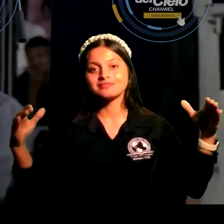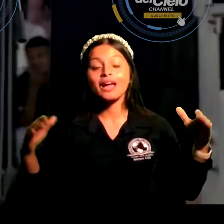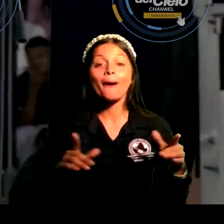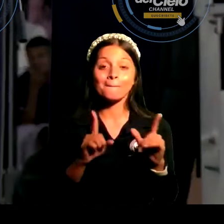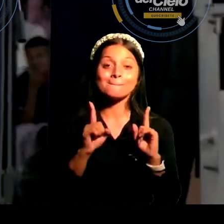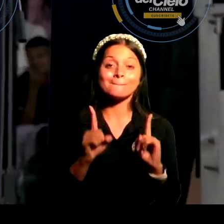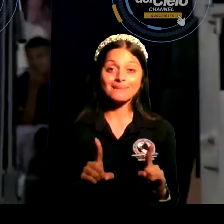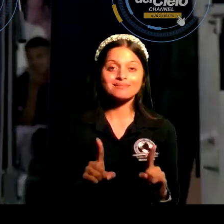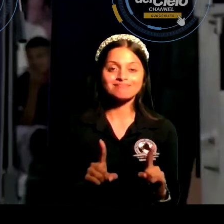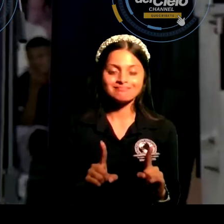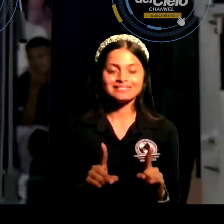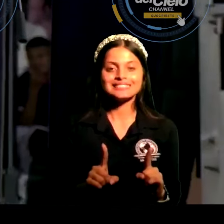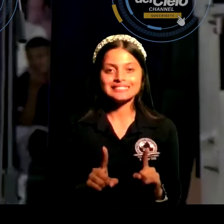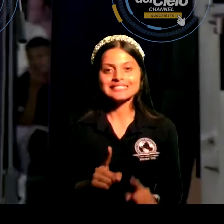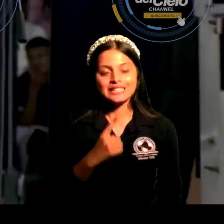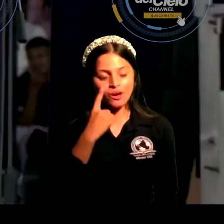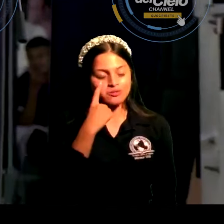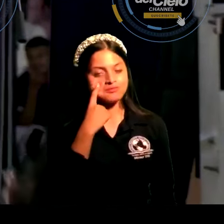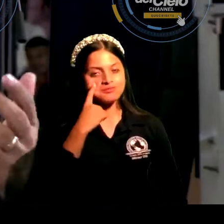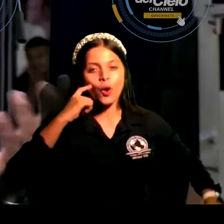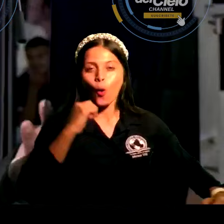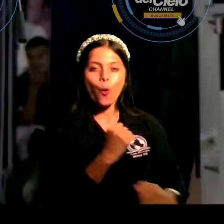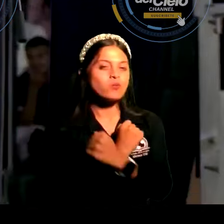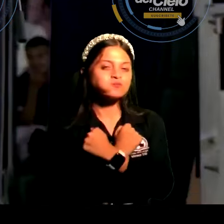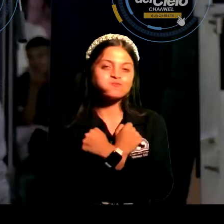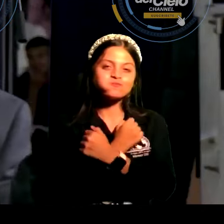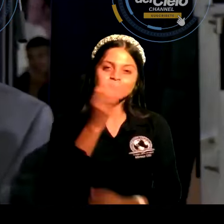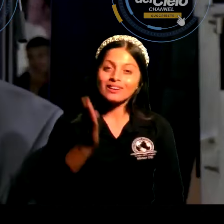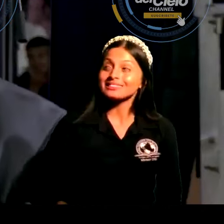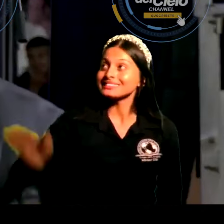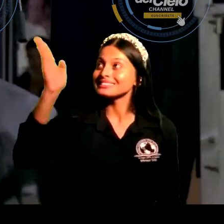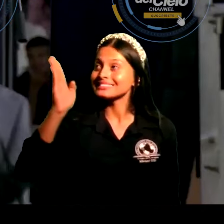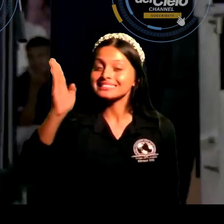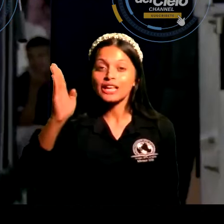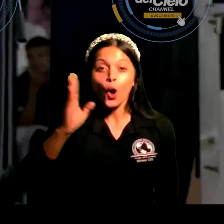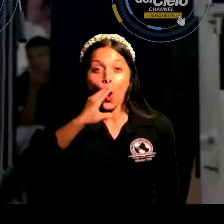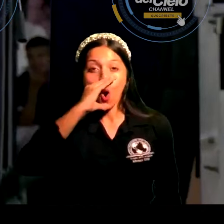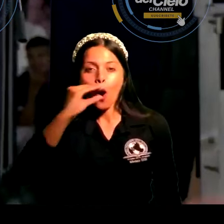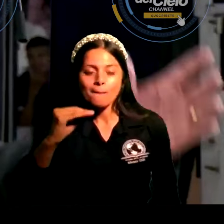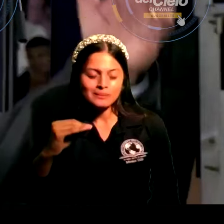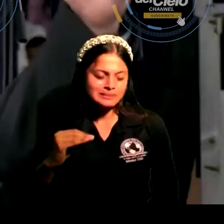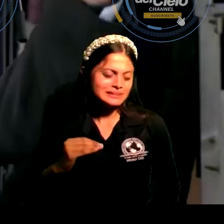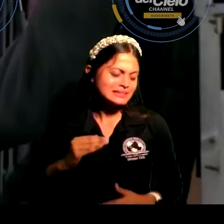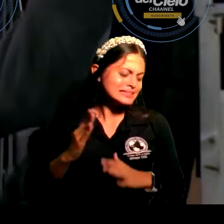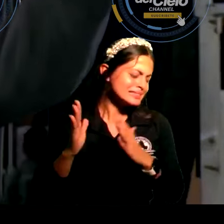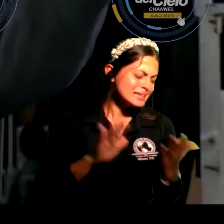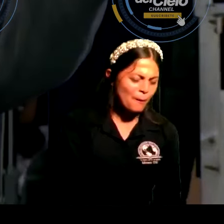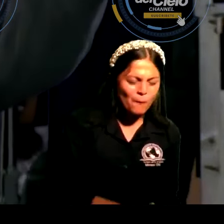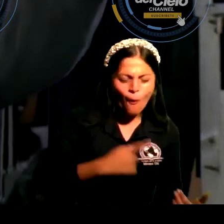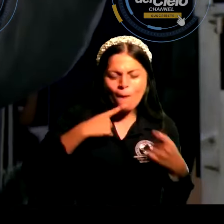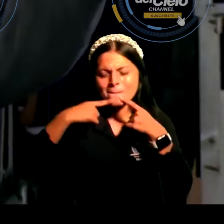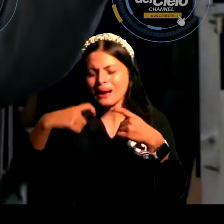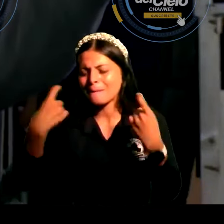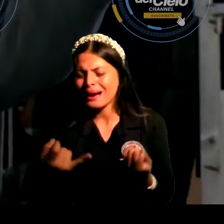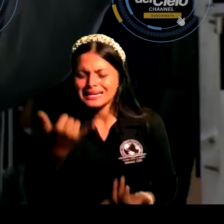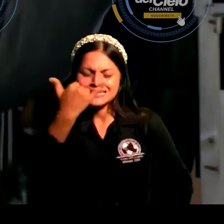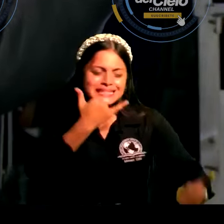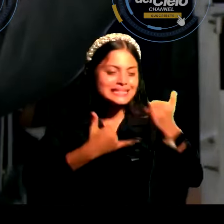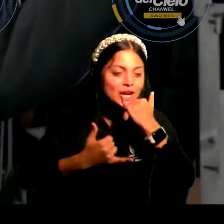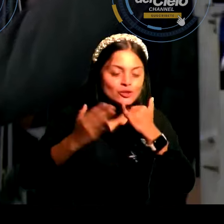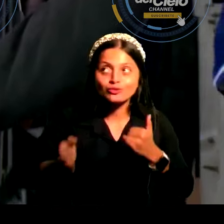mira el gran amor de Dios. Cuando el hombre cayó en la desgracia, Dios preparó una respuesta